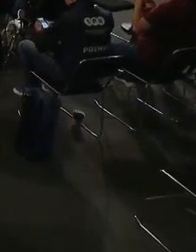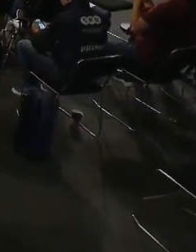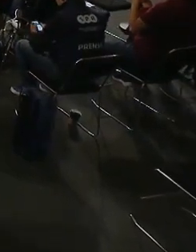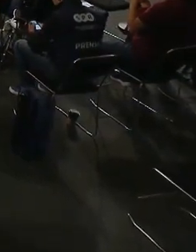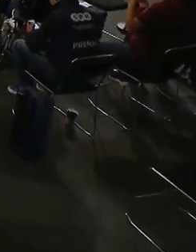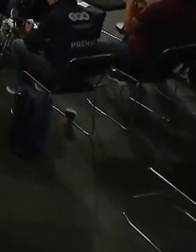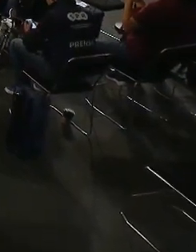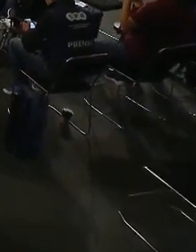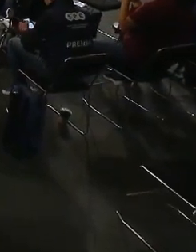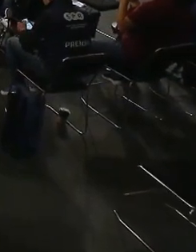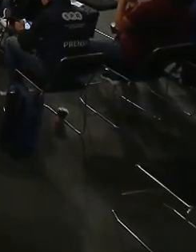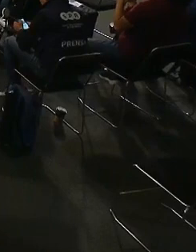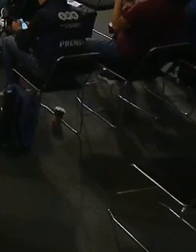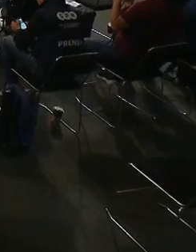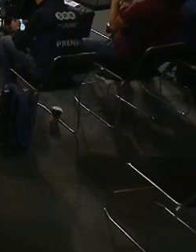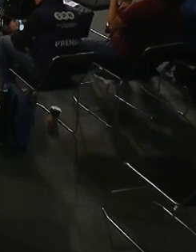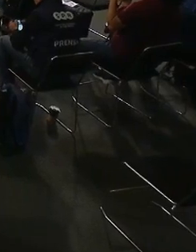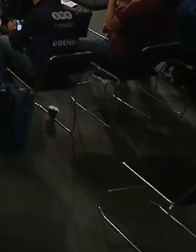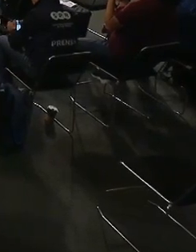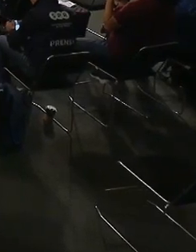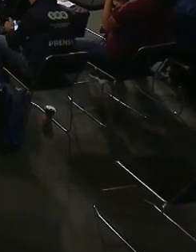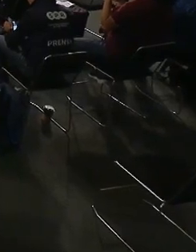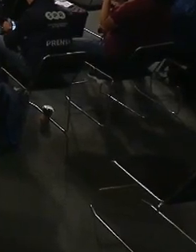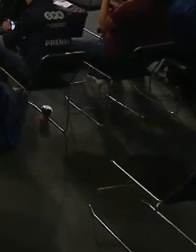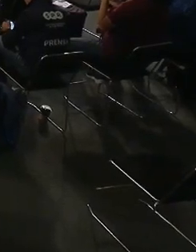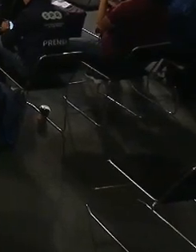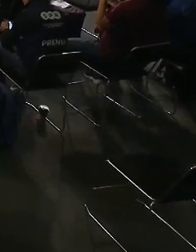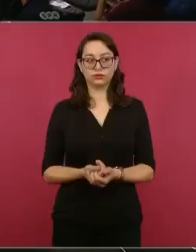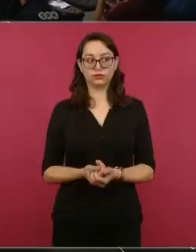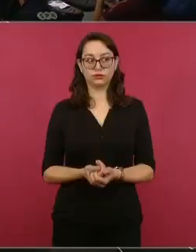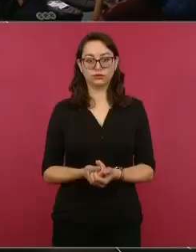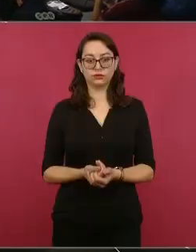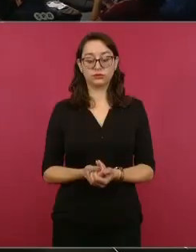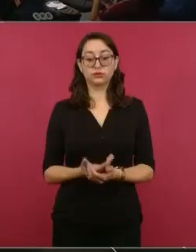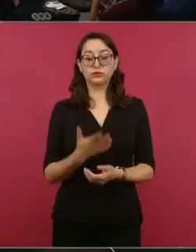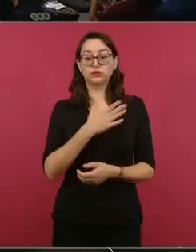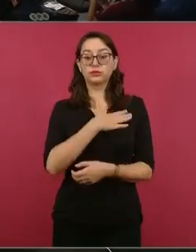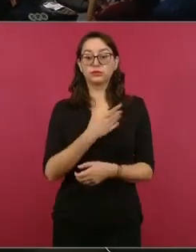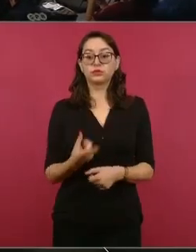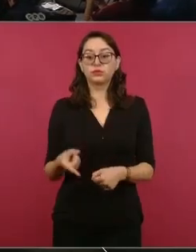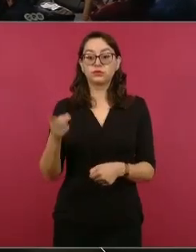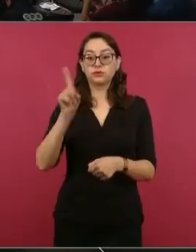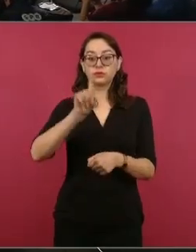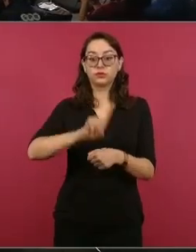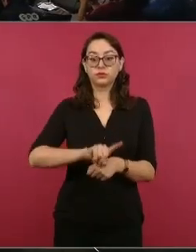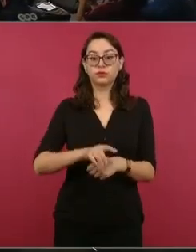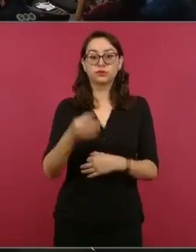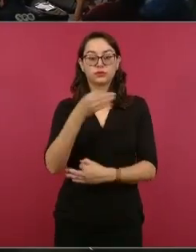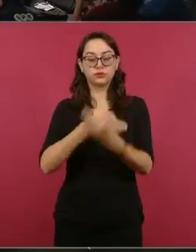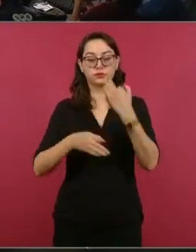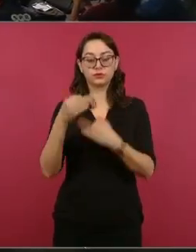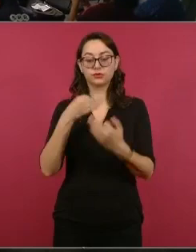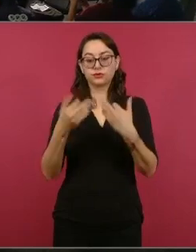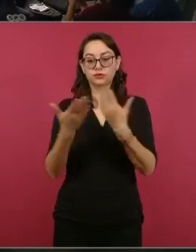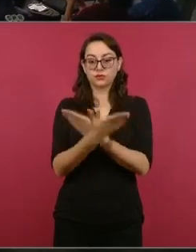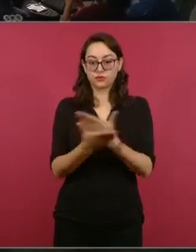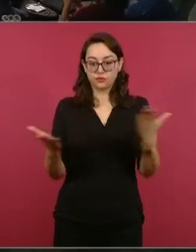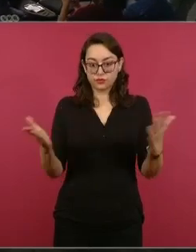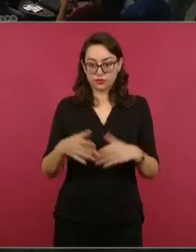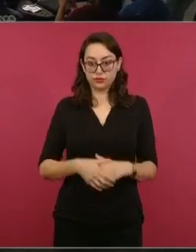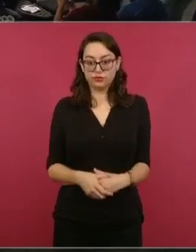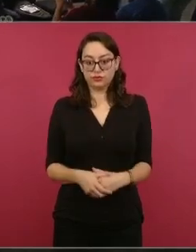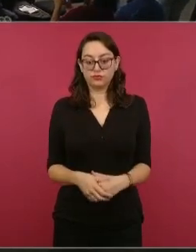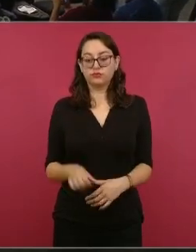redes sociales, de la televisión, de la radio. Vamos a dar inicio a esta conferencia, nuevamente en representación